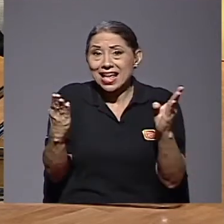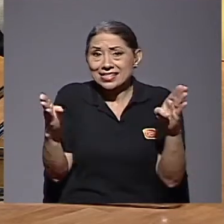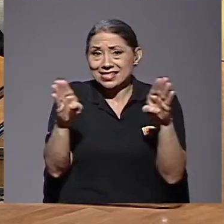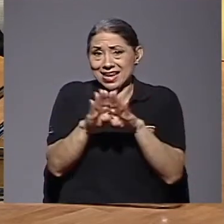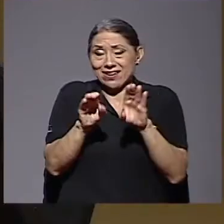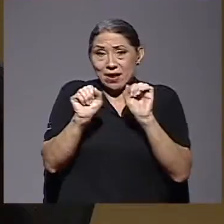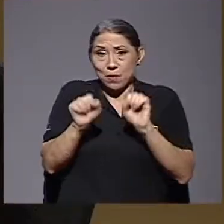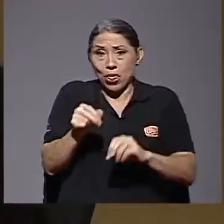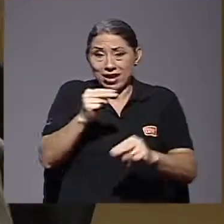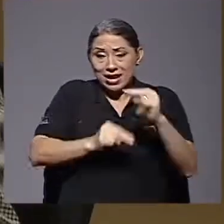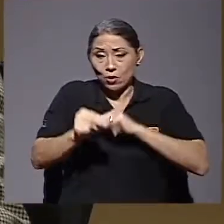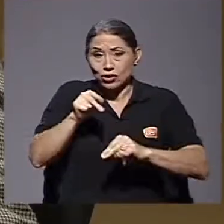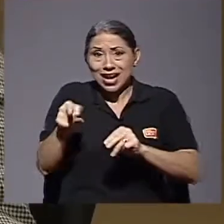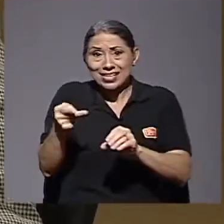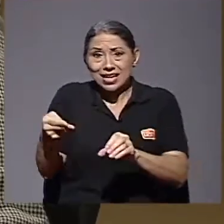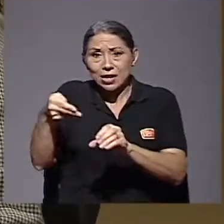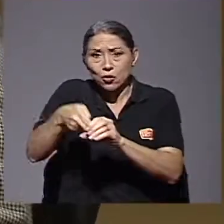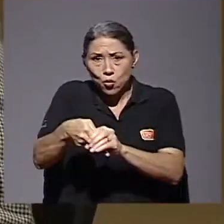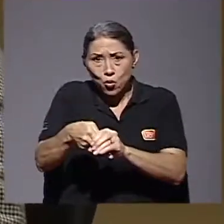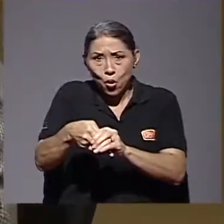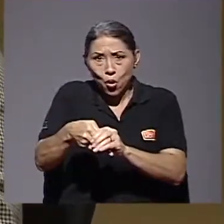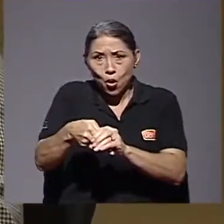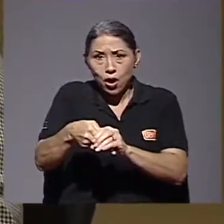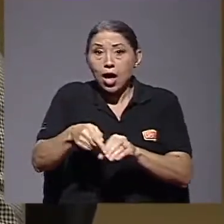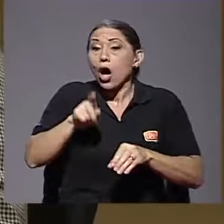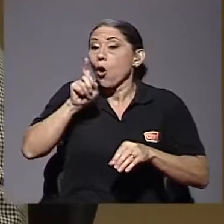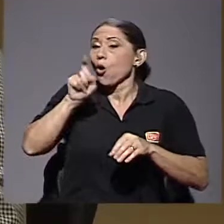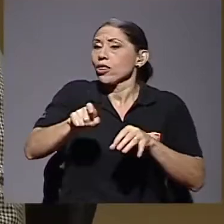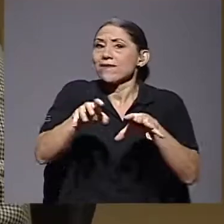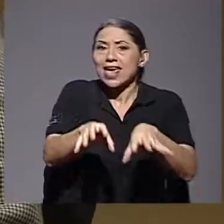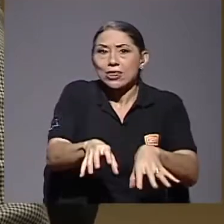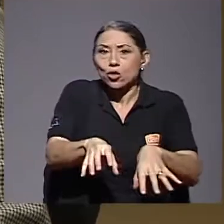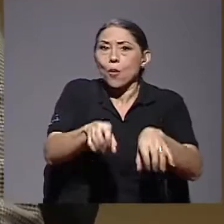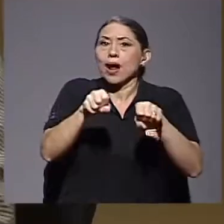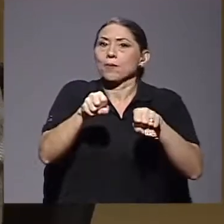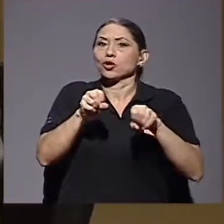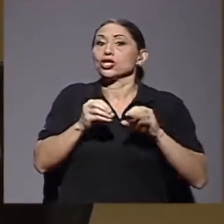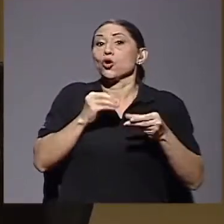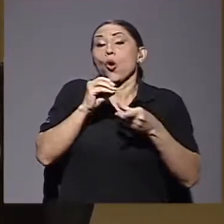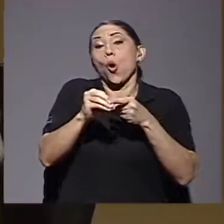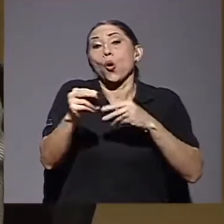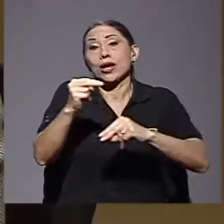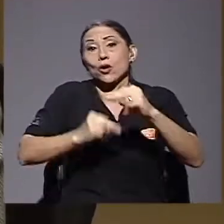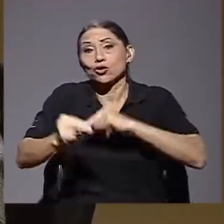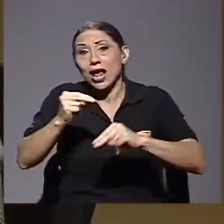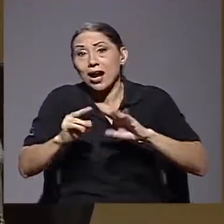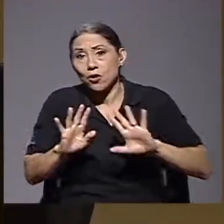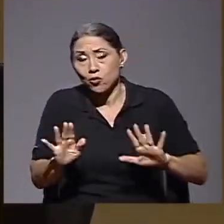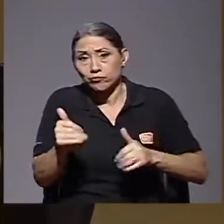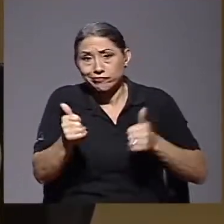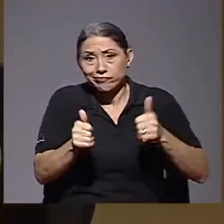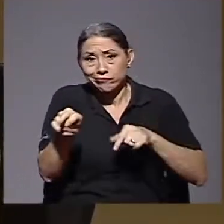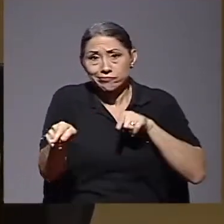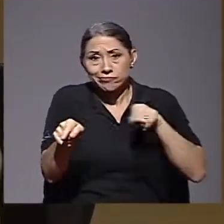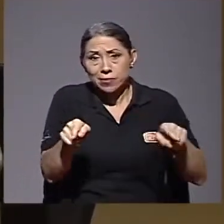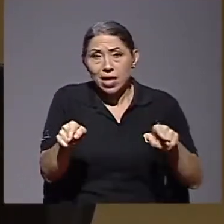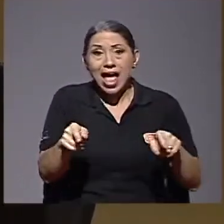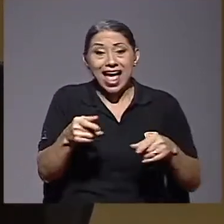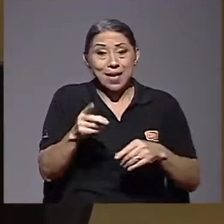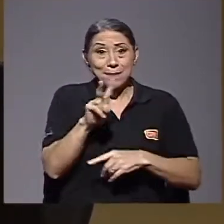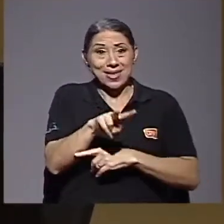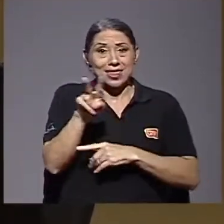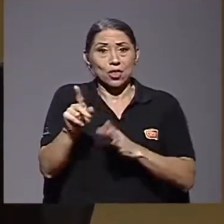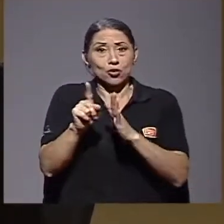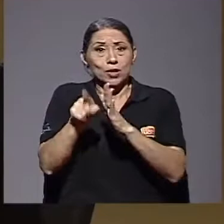ese crudo, o tenía que tomar posesión de ese crudo, ya no había compradores para